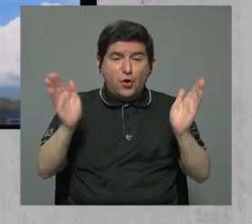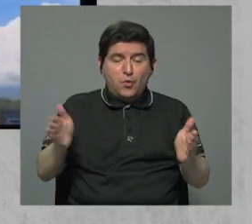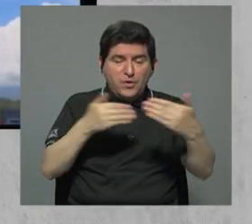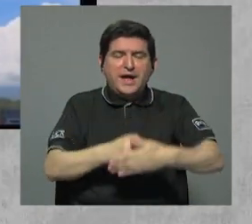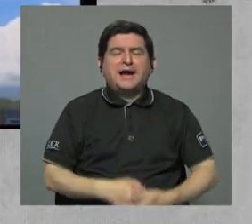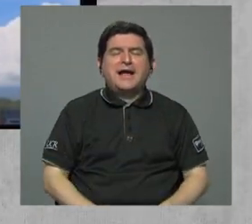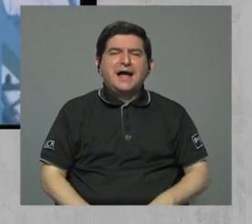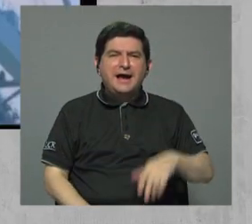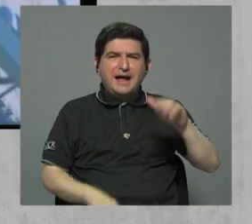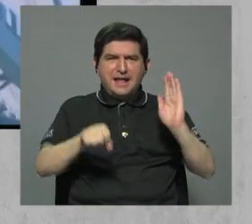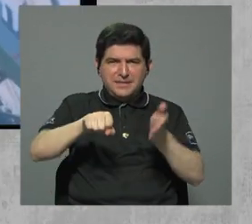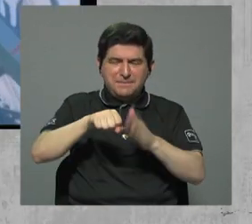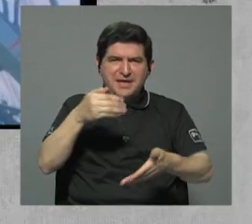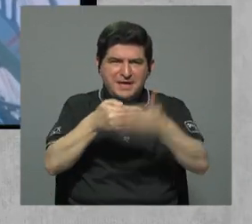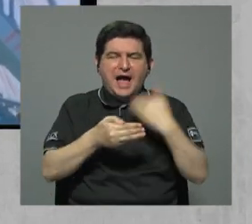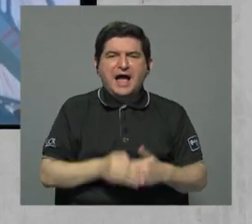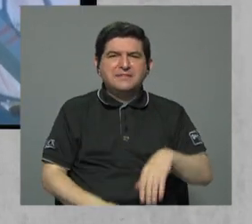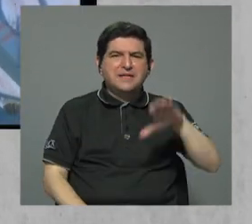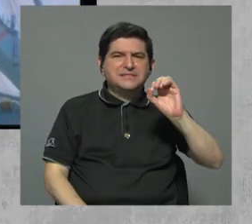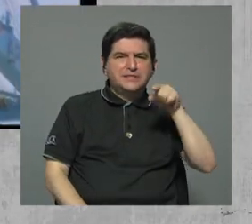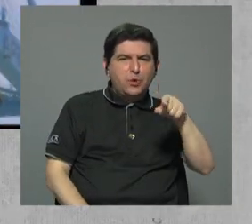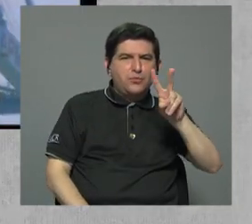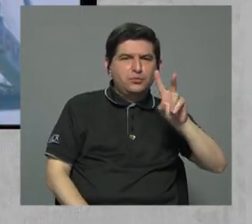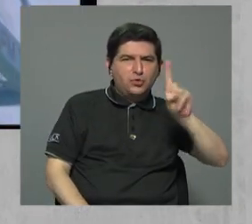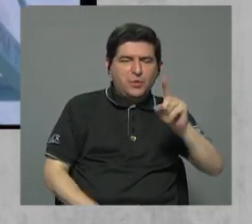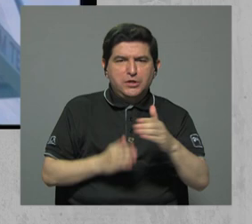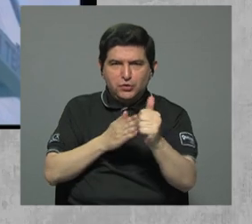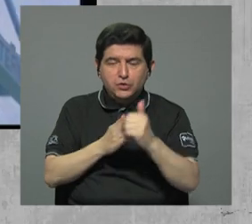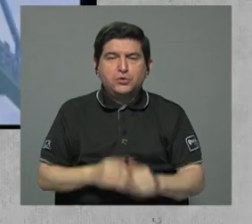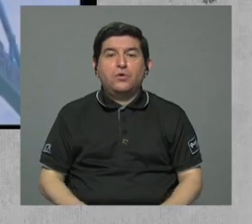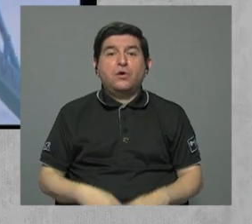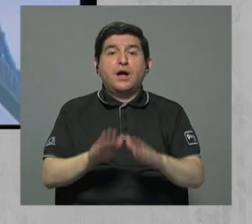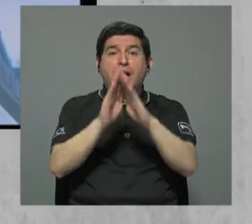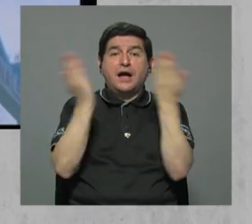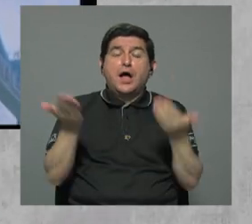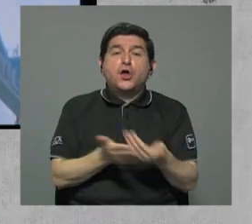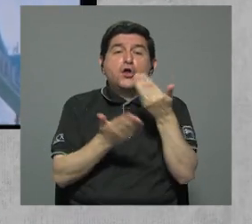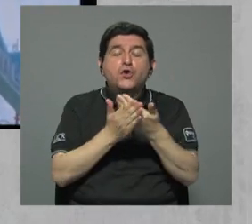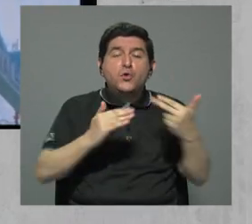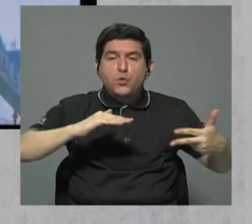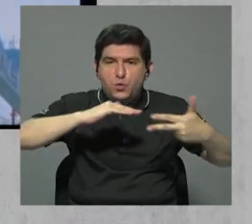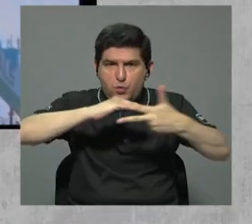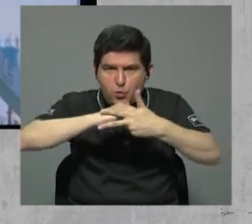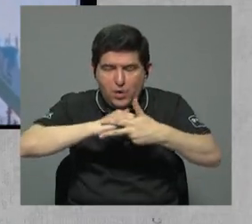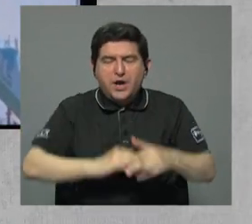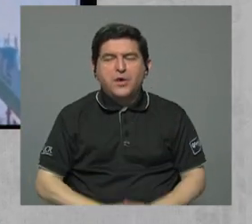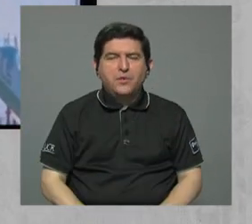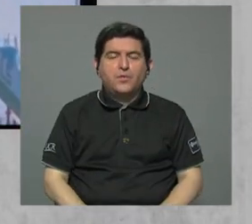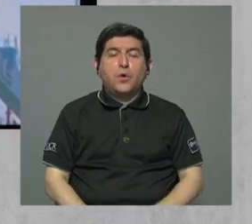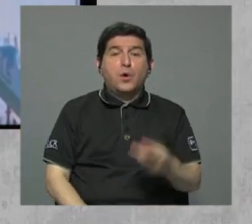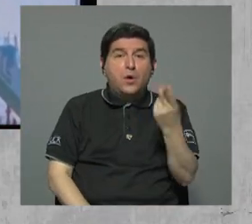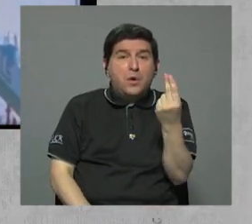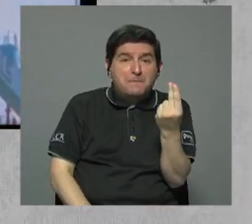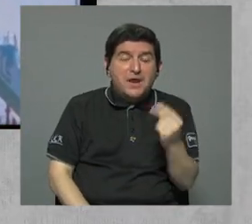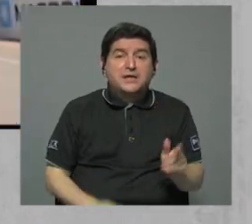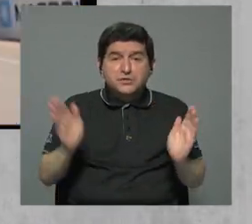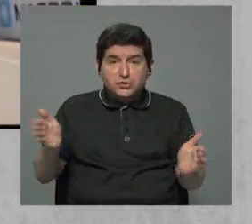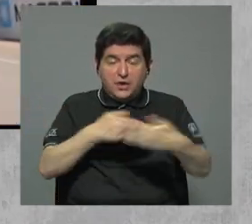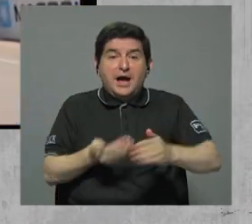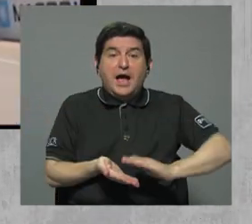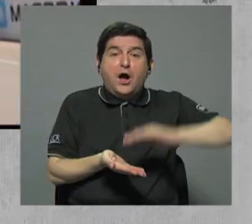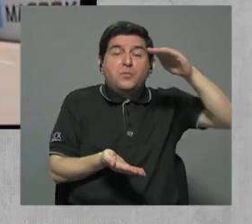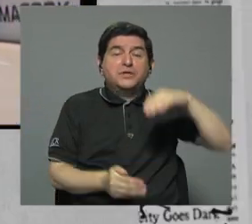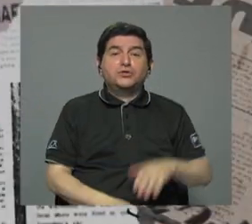antes costaba 21 centavos de dólar, mientras que con la apertura de la nueva terminal de contenedores de Moín, el precio por caja subió